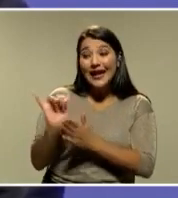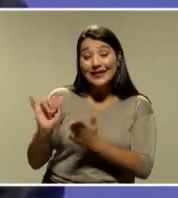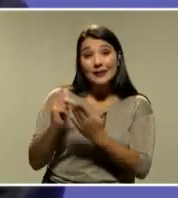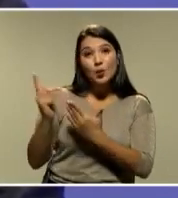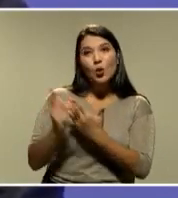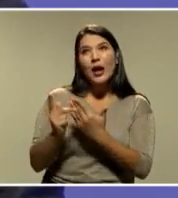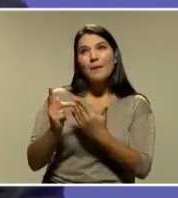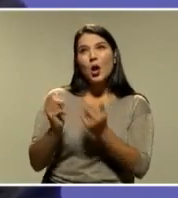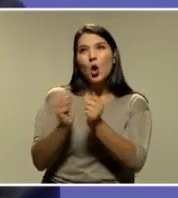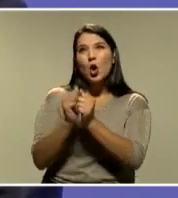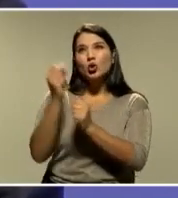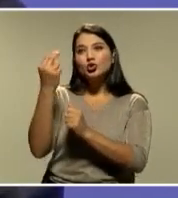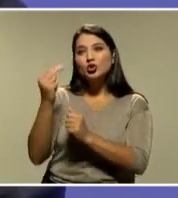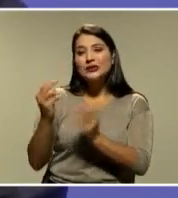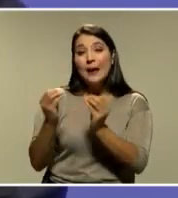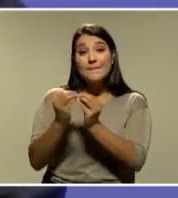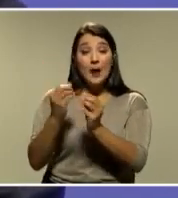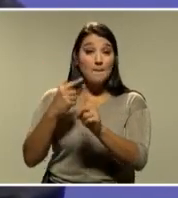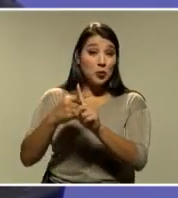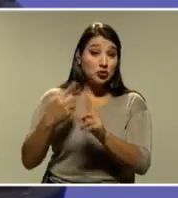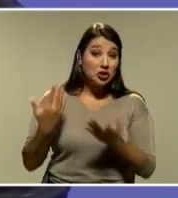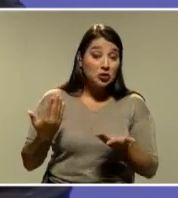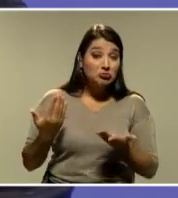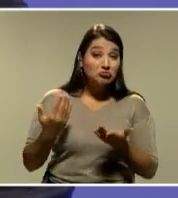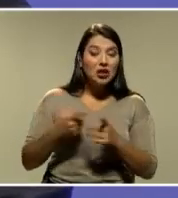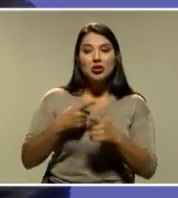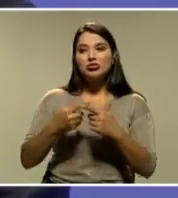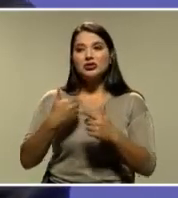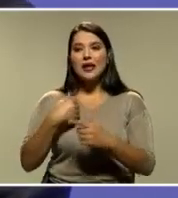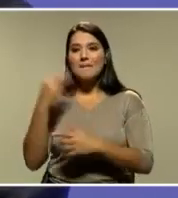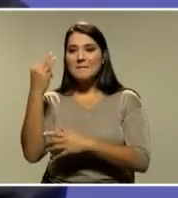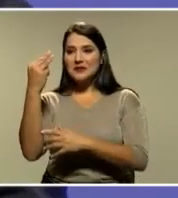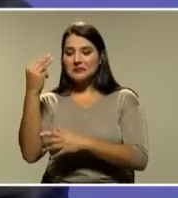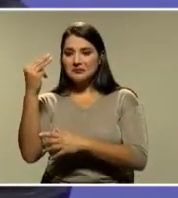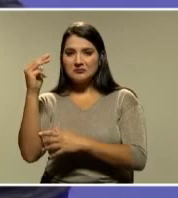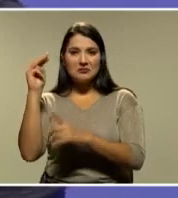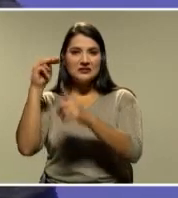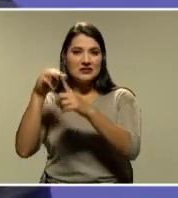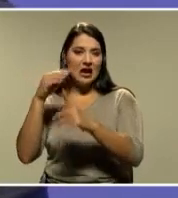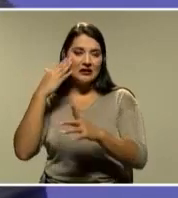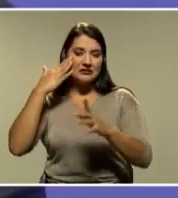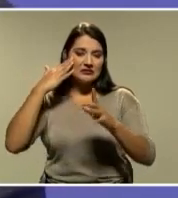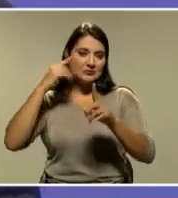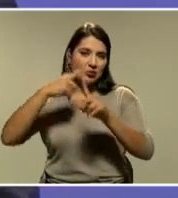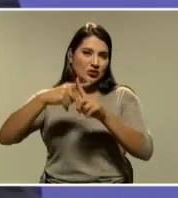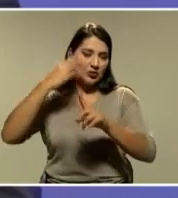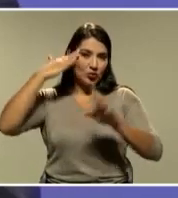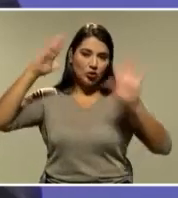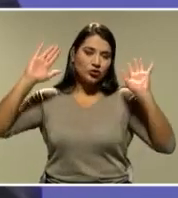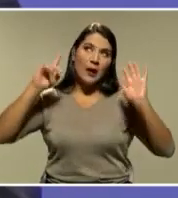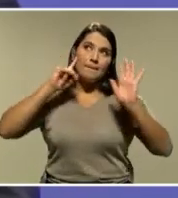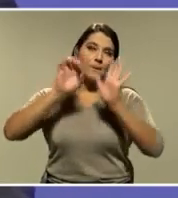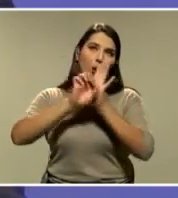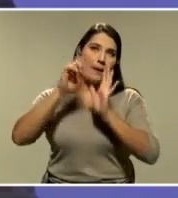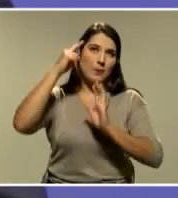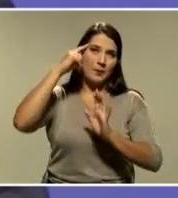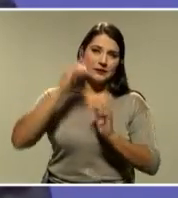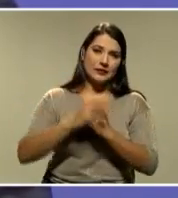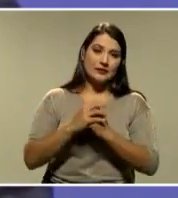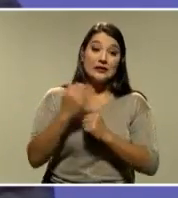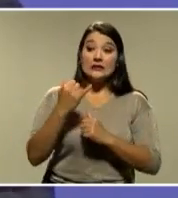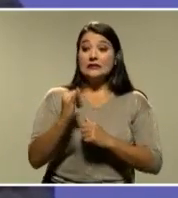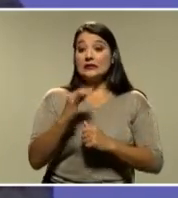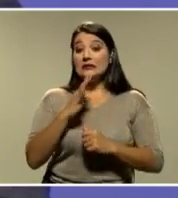entonces tener ahí mensajes de contenido, no sé, por ejemplo, se me ocurría, si se habla de